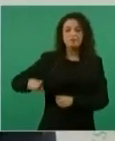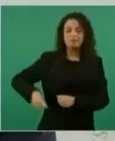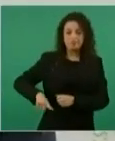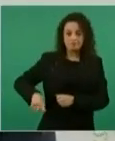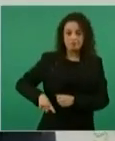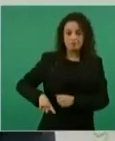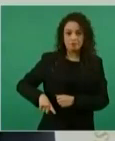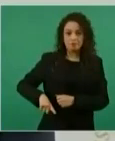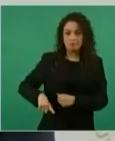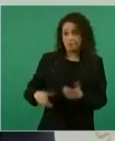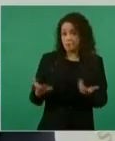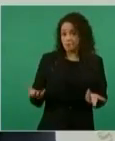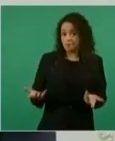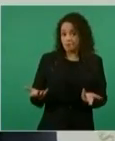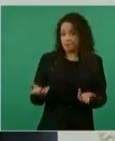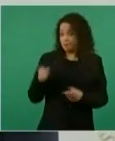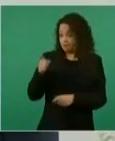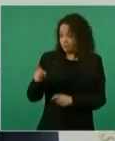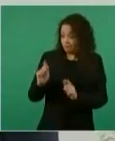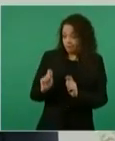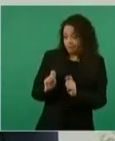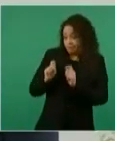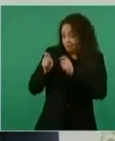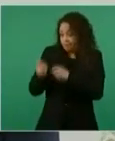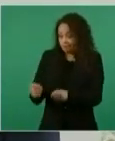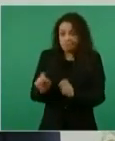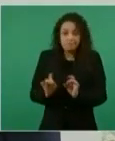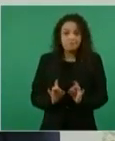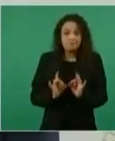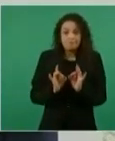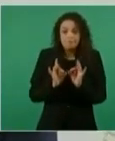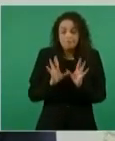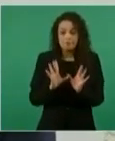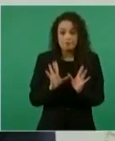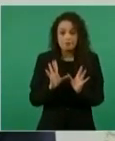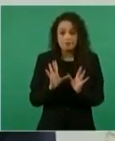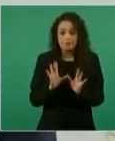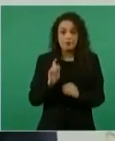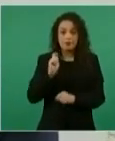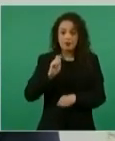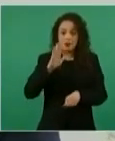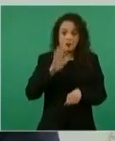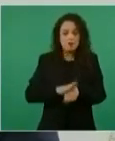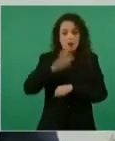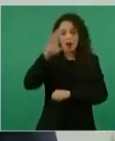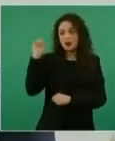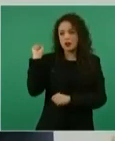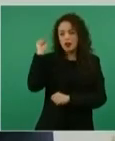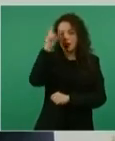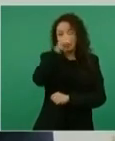como... vamos citándolos. Servía para lo que no servía, pero no servía para lo que no servía.